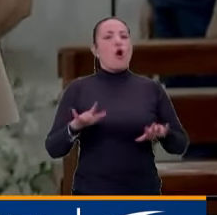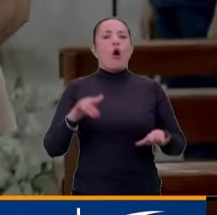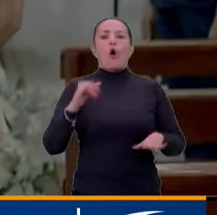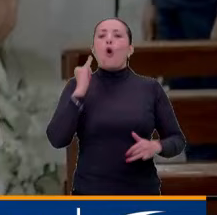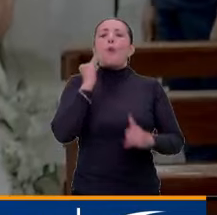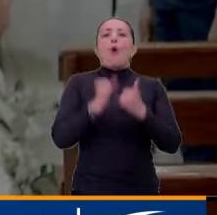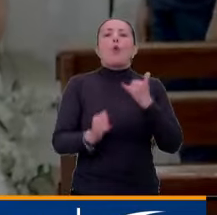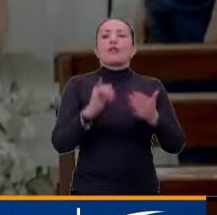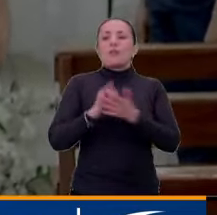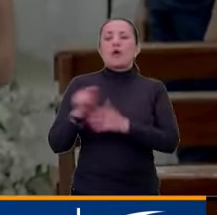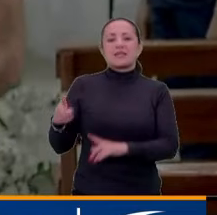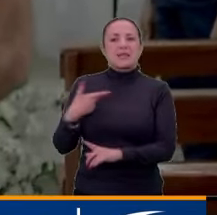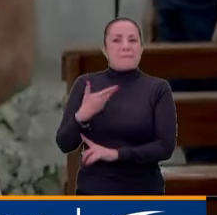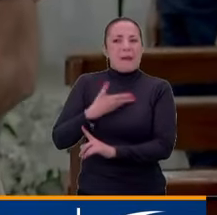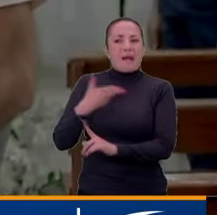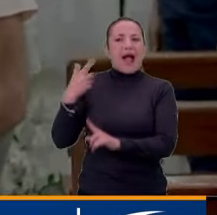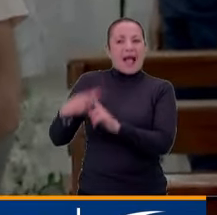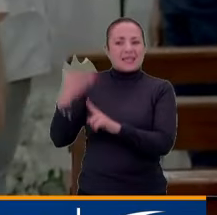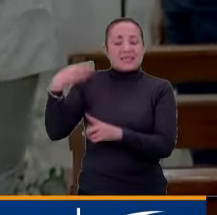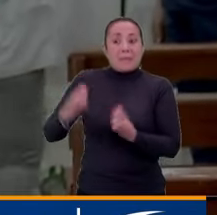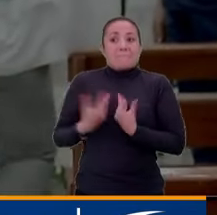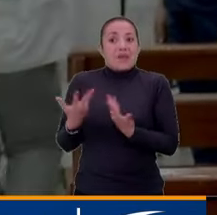voluntad que ella tuvo en